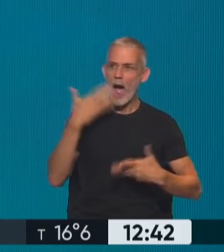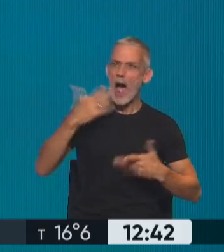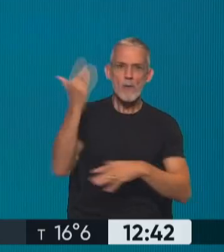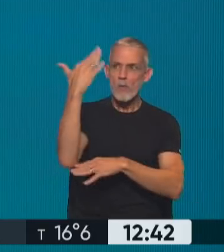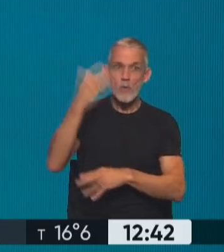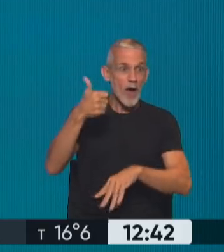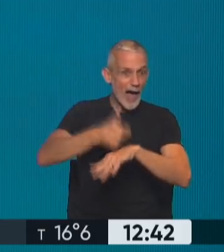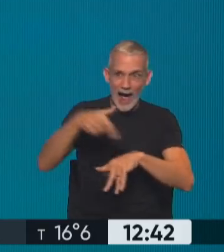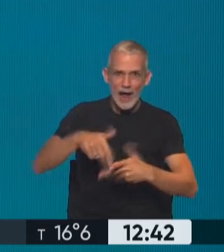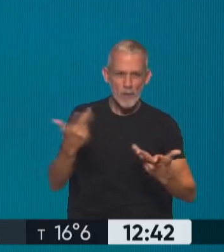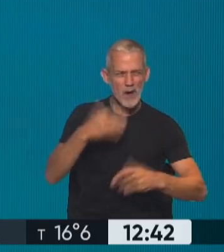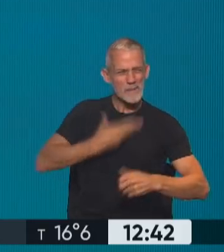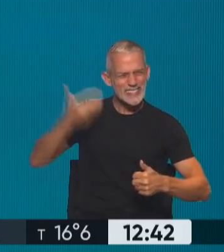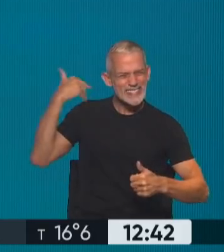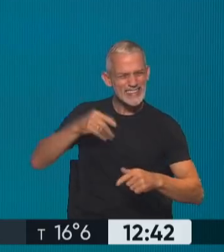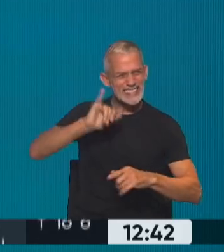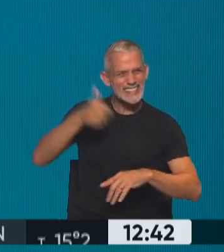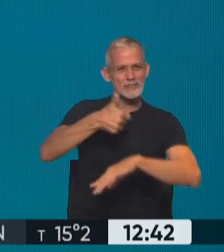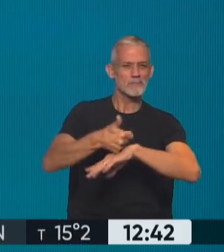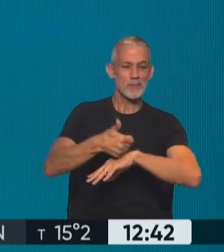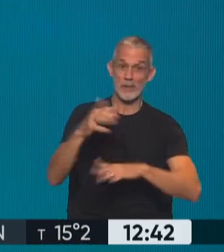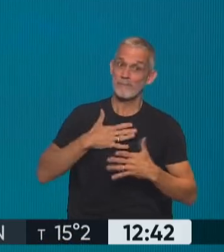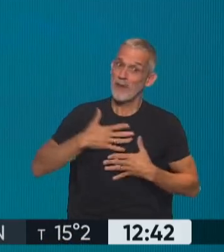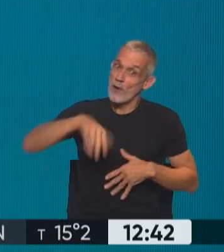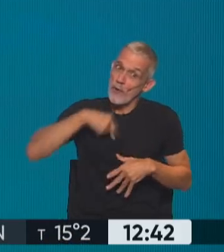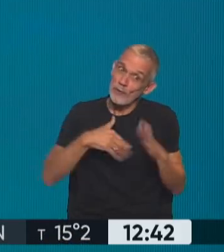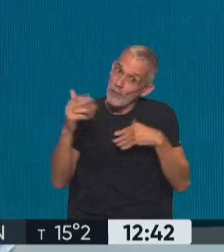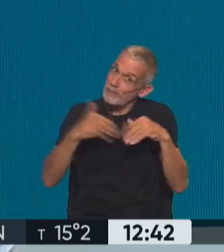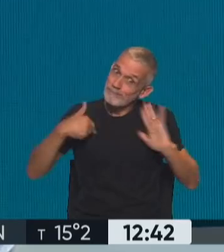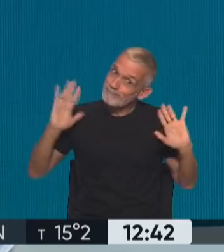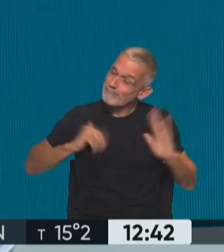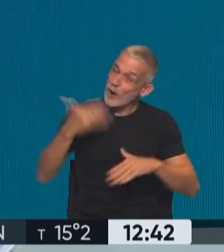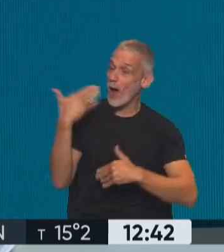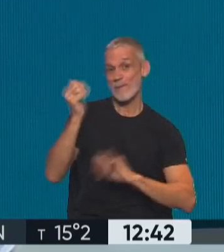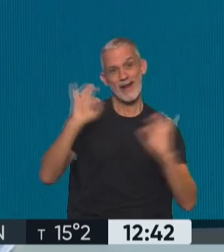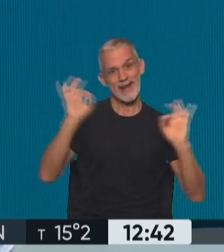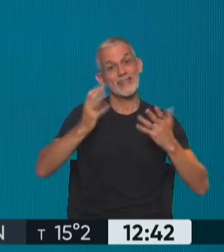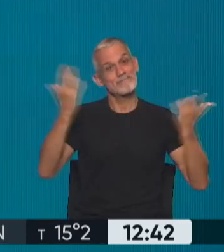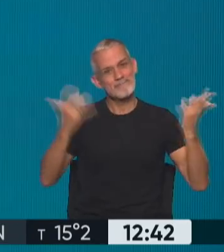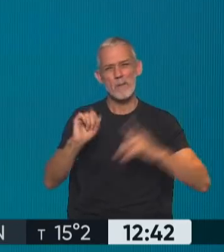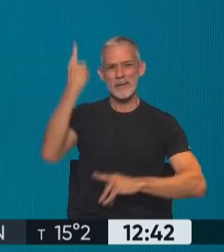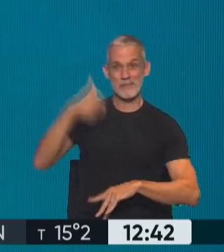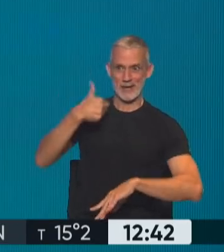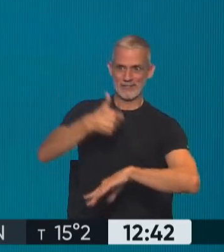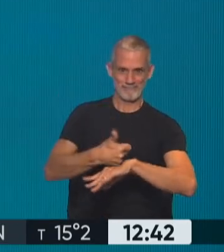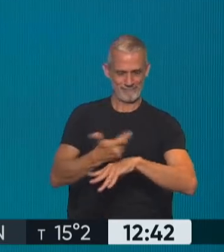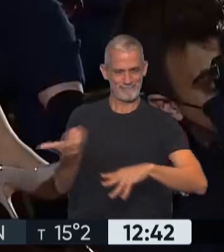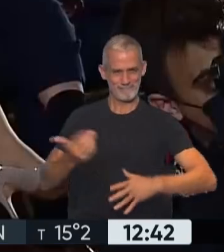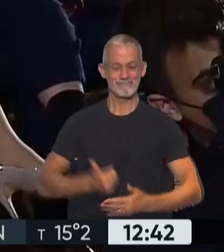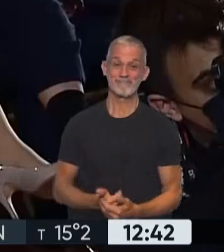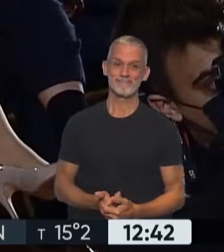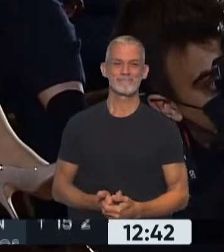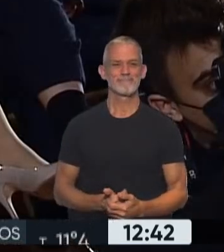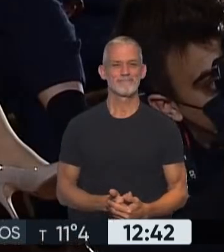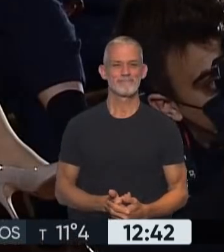primera. Sé que otros presidentes lo hicieron, pero nosotros que lo habíamos hecho no. Así que es la primera vez.